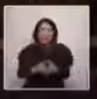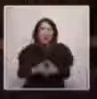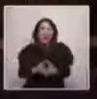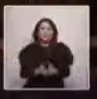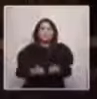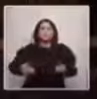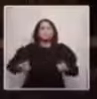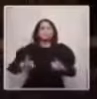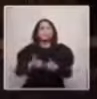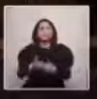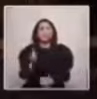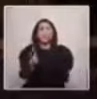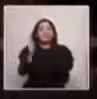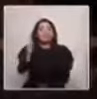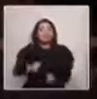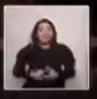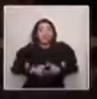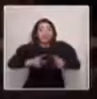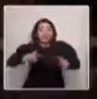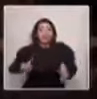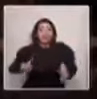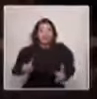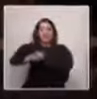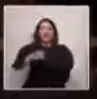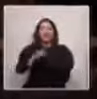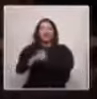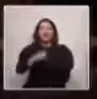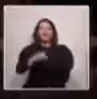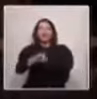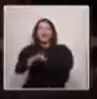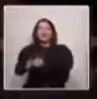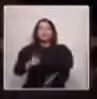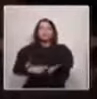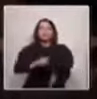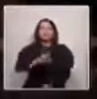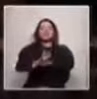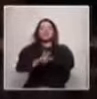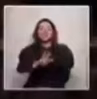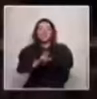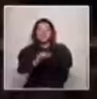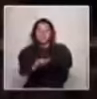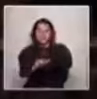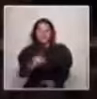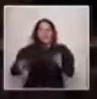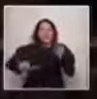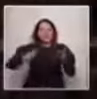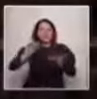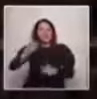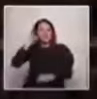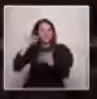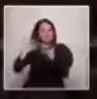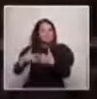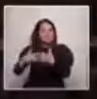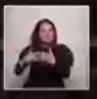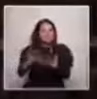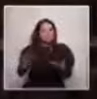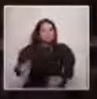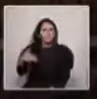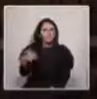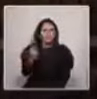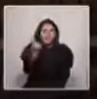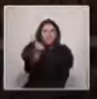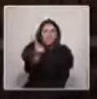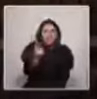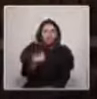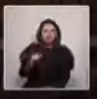Mesa Directiva. Jorge González escribía en 1986 una canción que reflexionaba sobre la excesiva importancia que se le da al